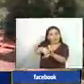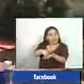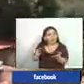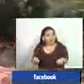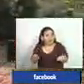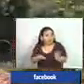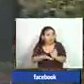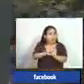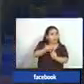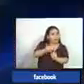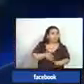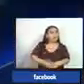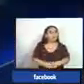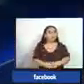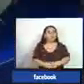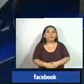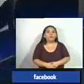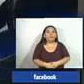económica.